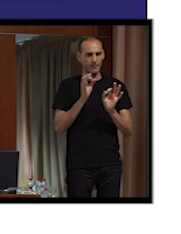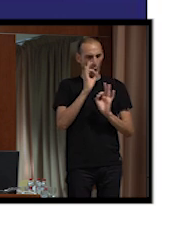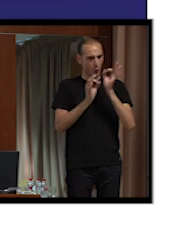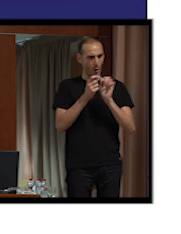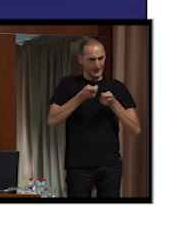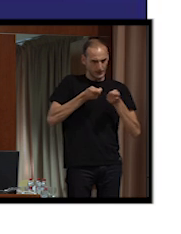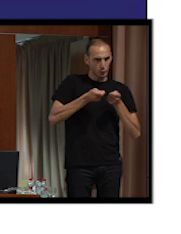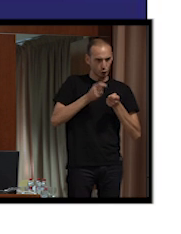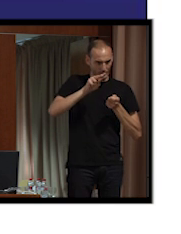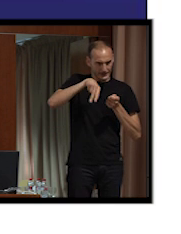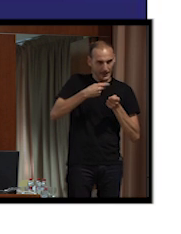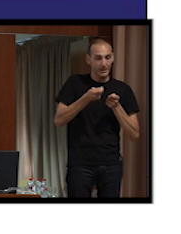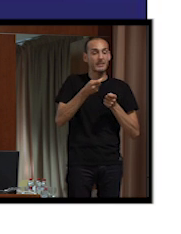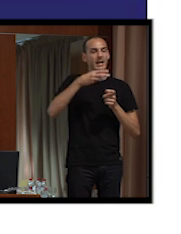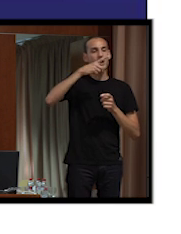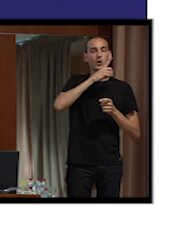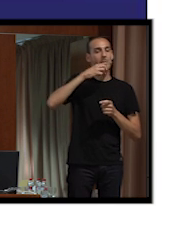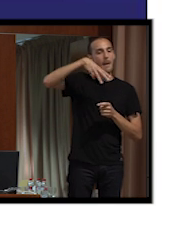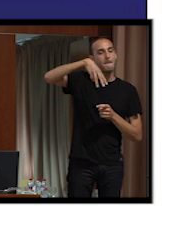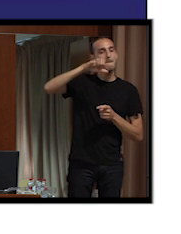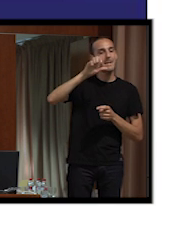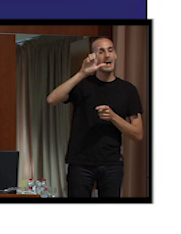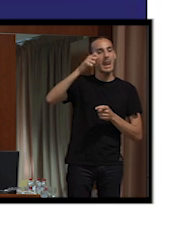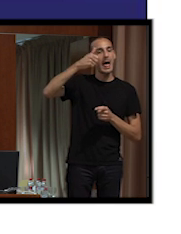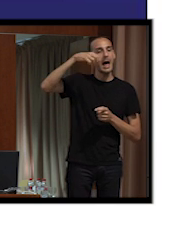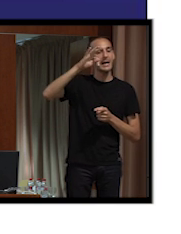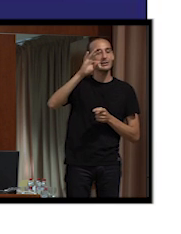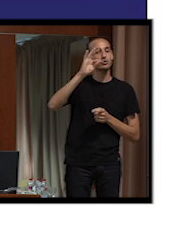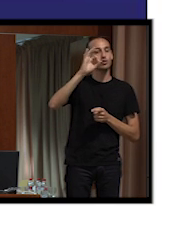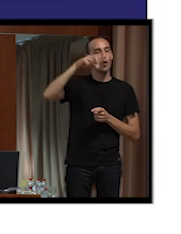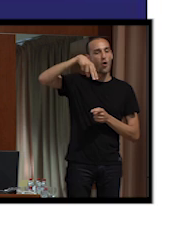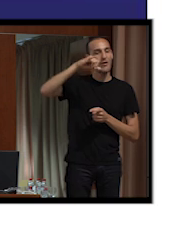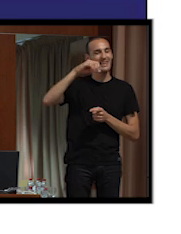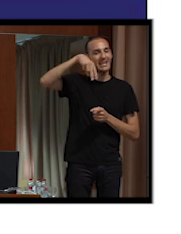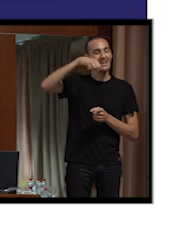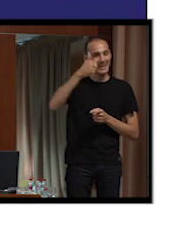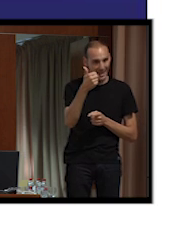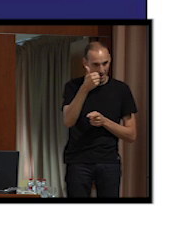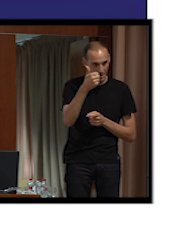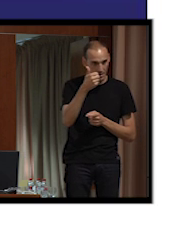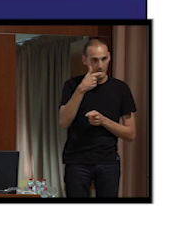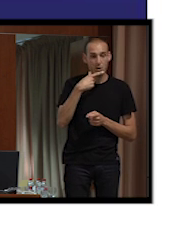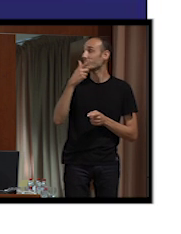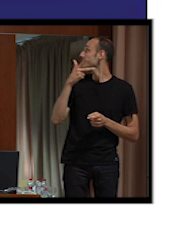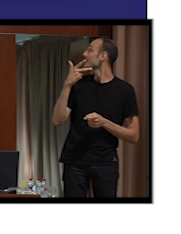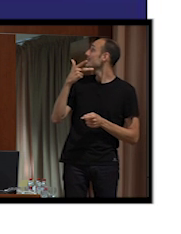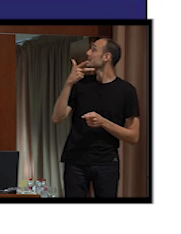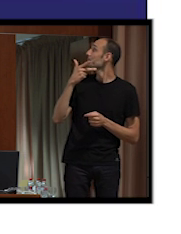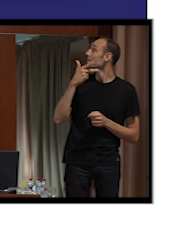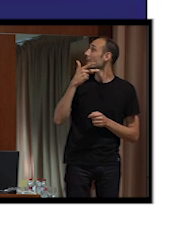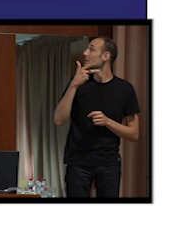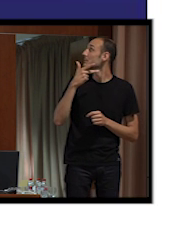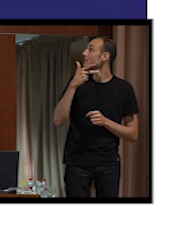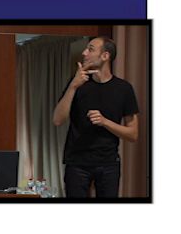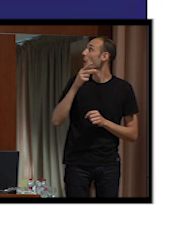melatonina, que luego hablaremos un poquito de la melatonina, y otras que se encargan de mantener la vigilia, que son las hipocretinas. Si miráis la literatura,